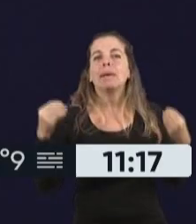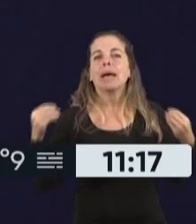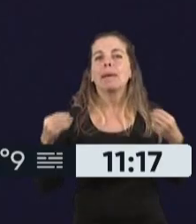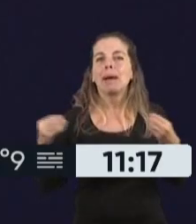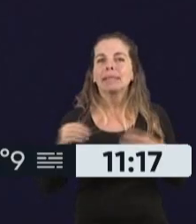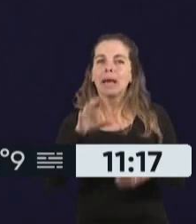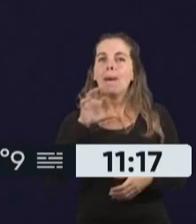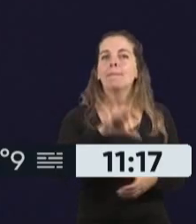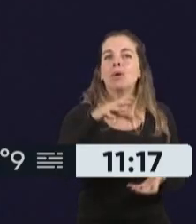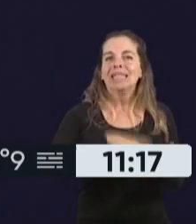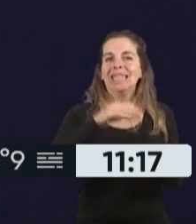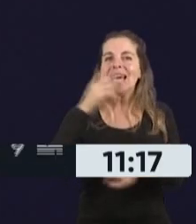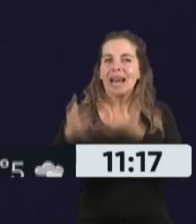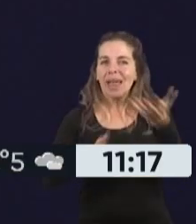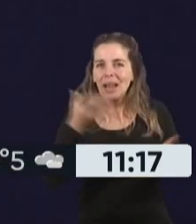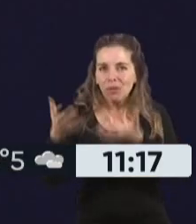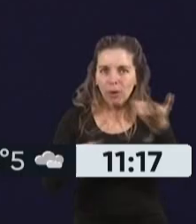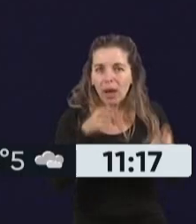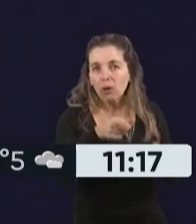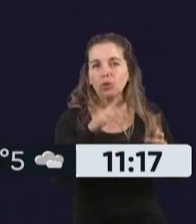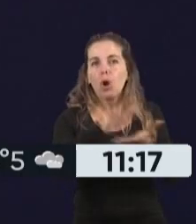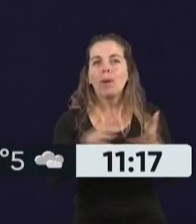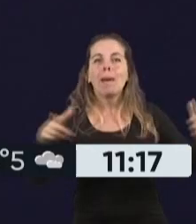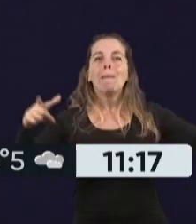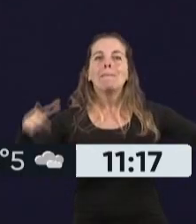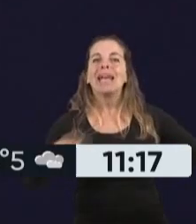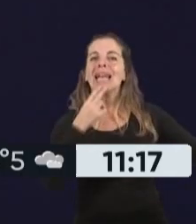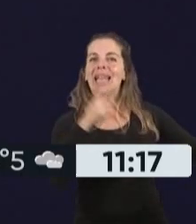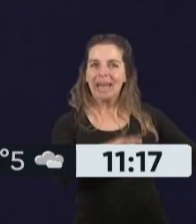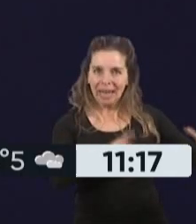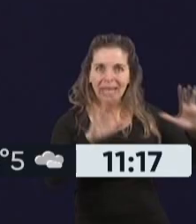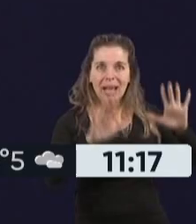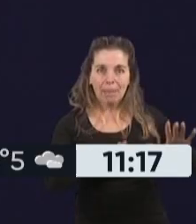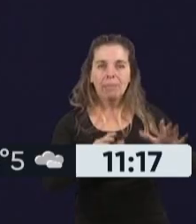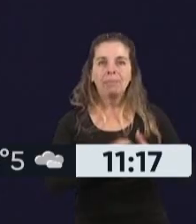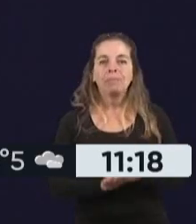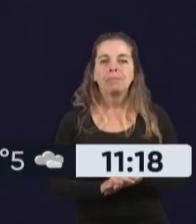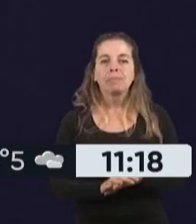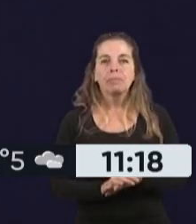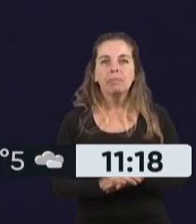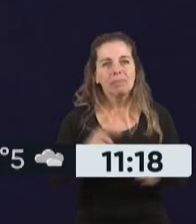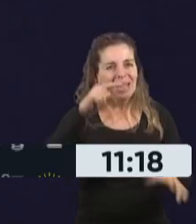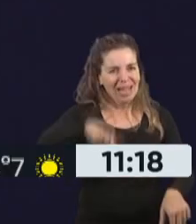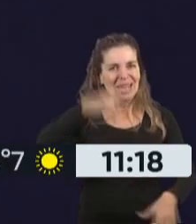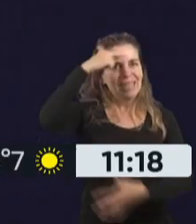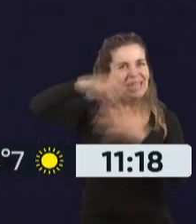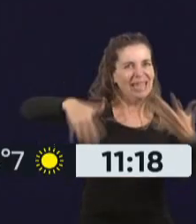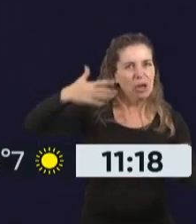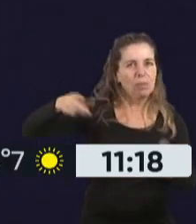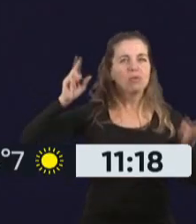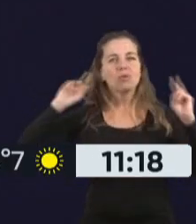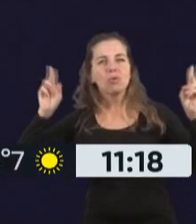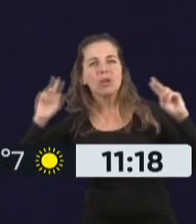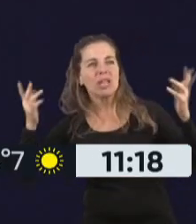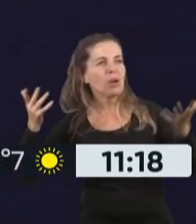Imagínate, con un ruido más en este lío. Lo que pasa es que en las cámaras no se ve, entonces yo después quedo como un loco, pero el lío que me hacen ustedes es bastante